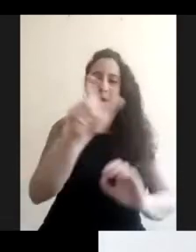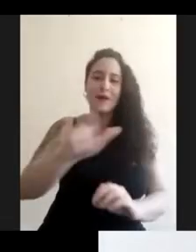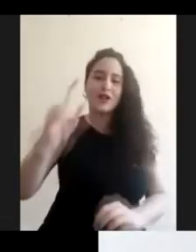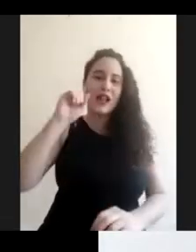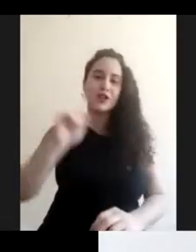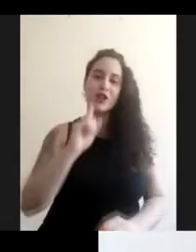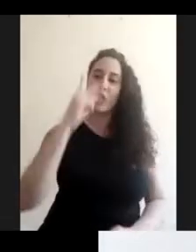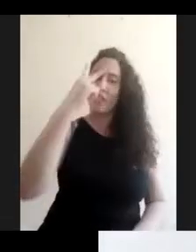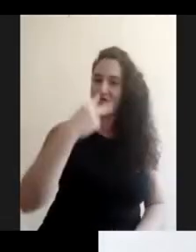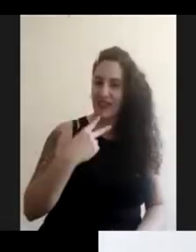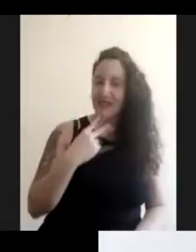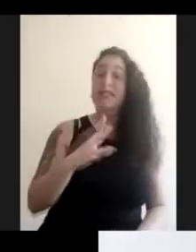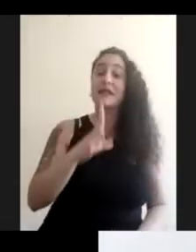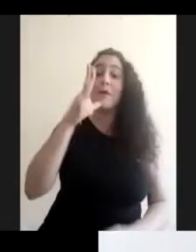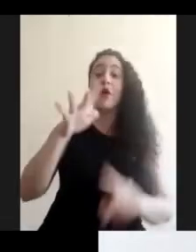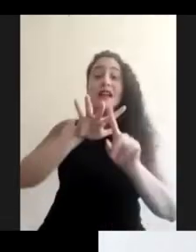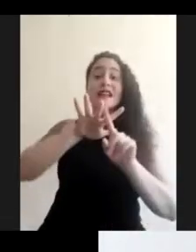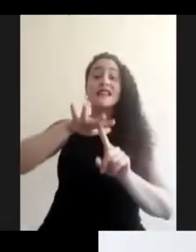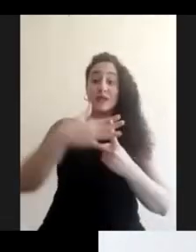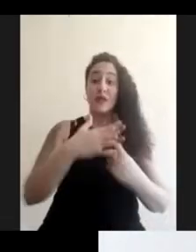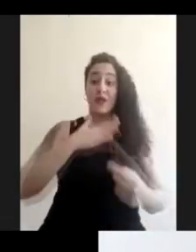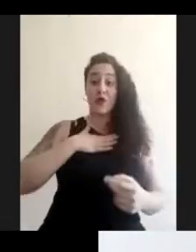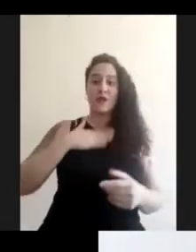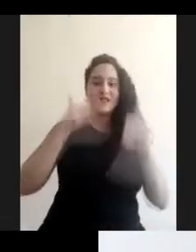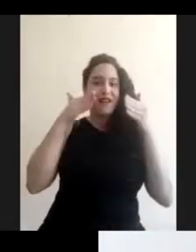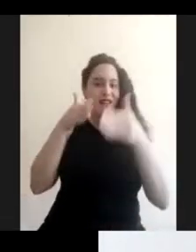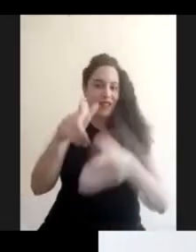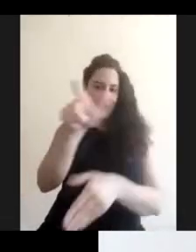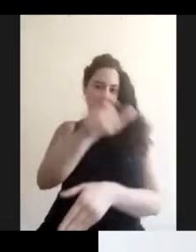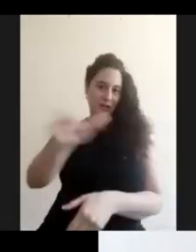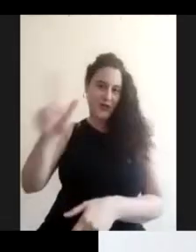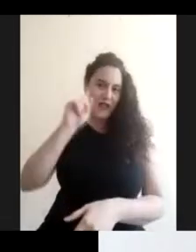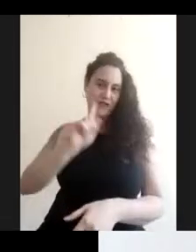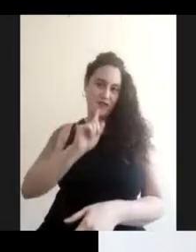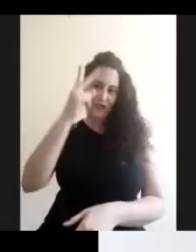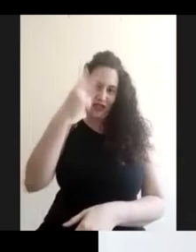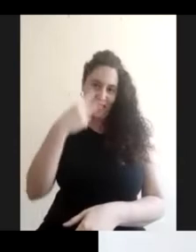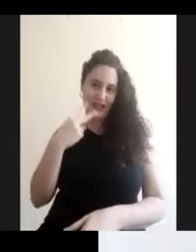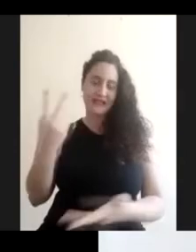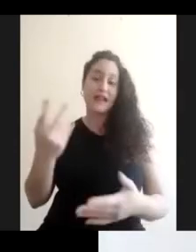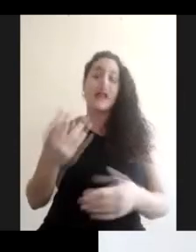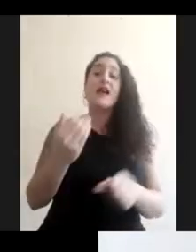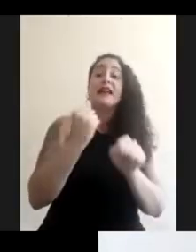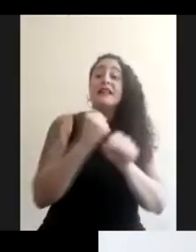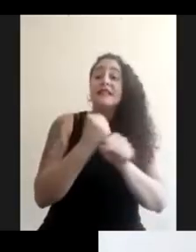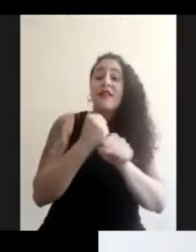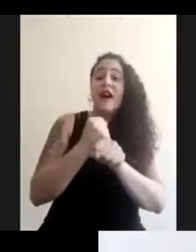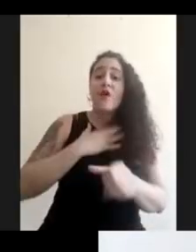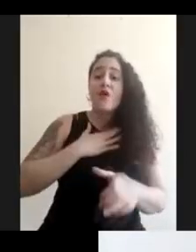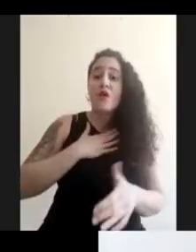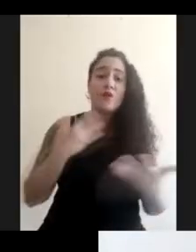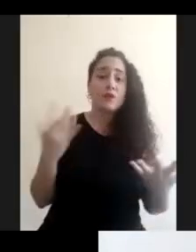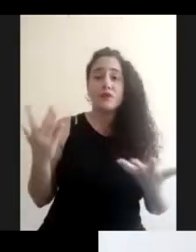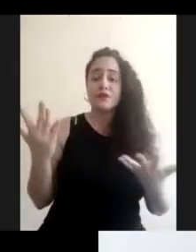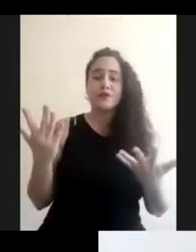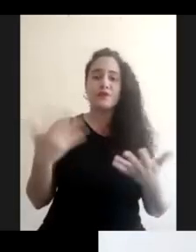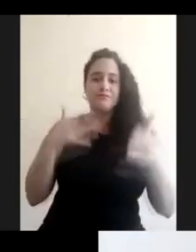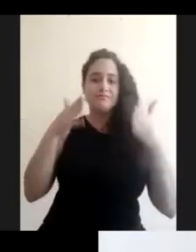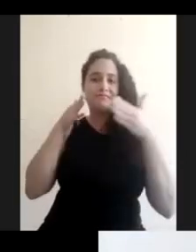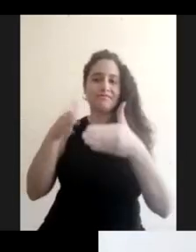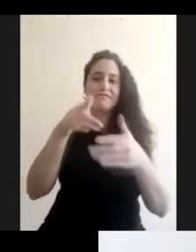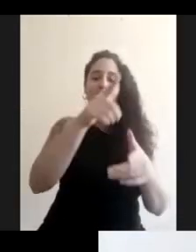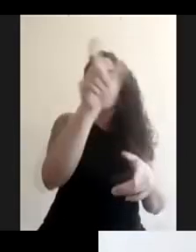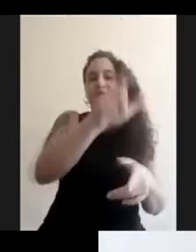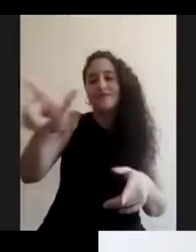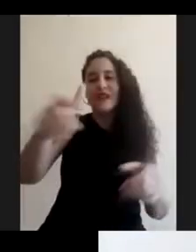porque nuestra fundación atiende a personas con sordoceguera. Y bueno, nuestro trabajo se dirige a